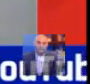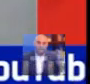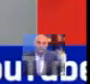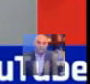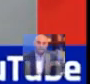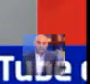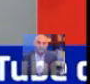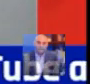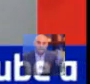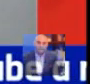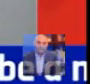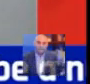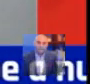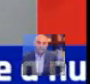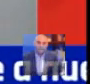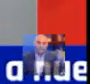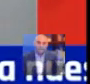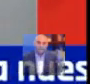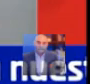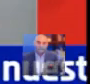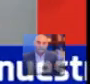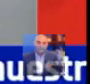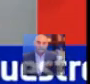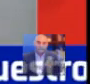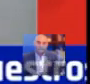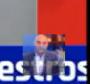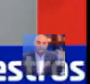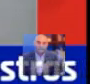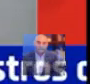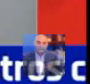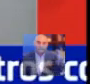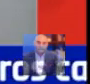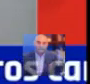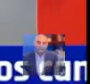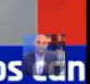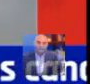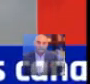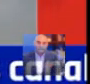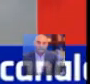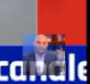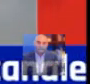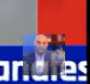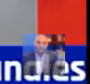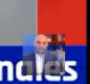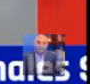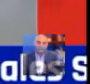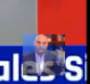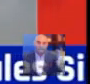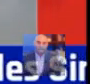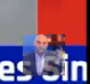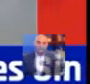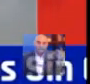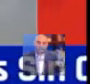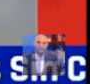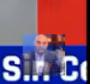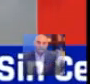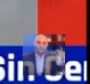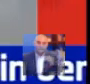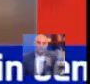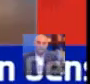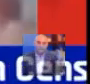revolucionarios no solamente vienen acompañados de teorías políticas, vienen acompañados